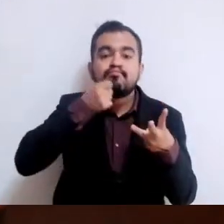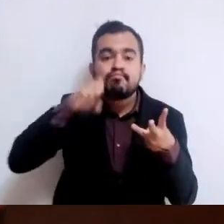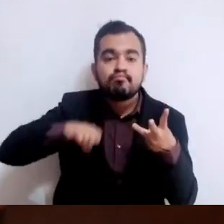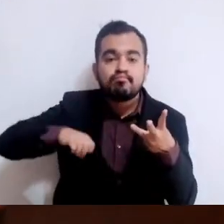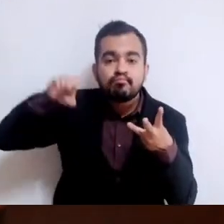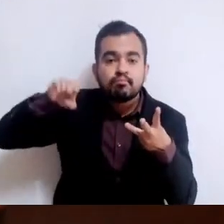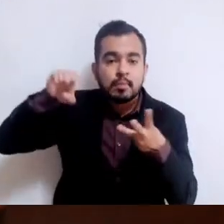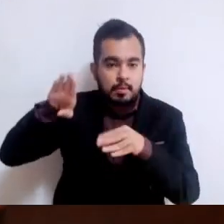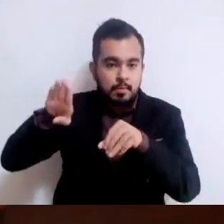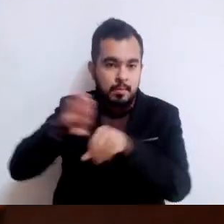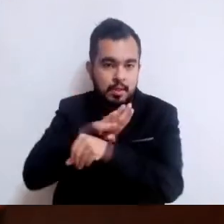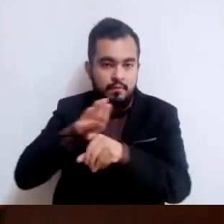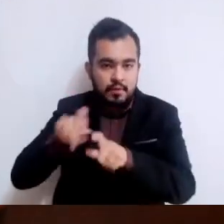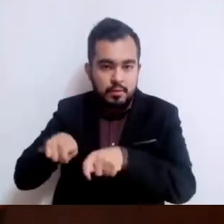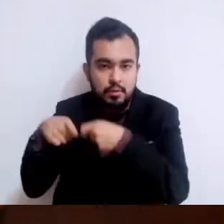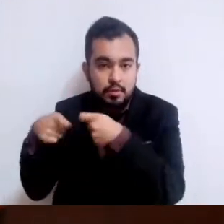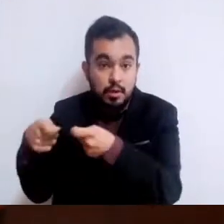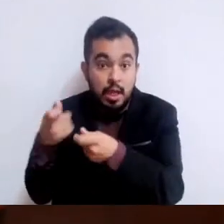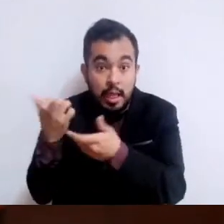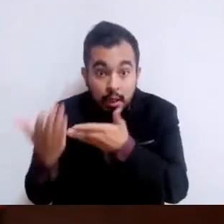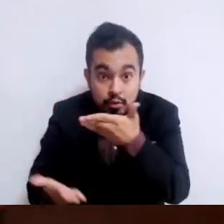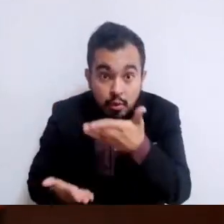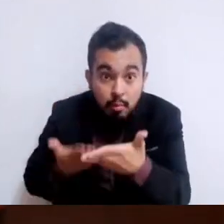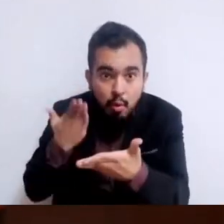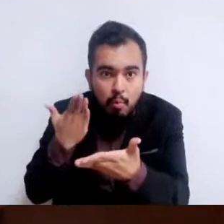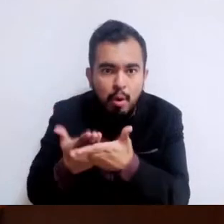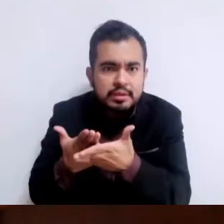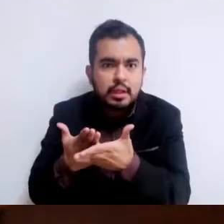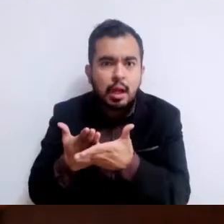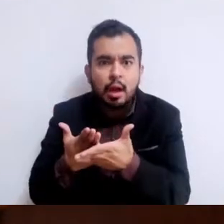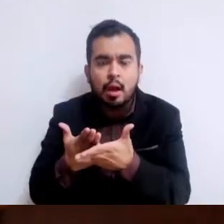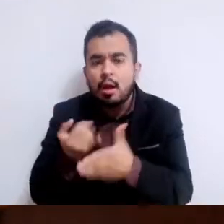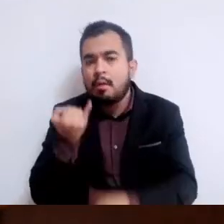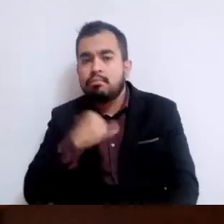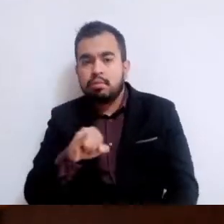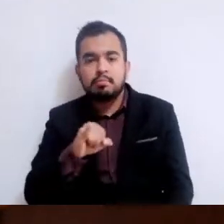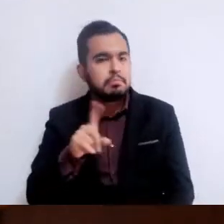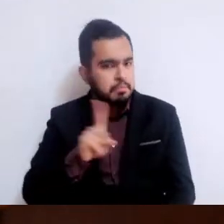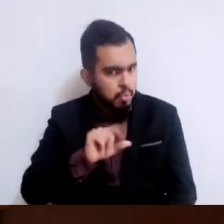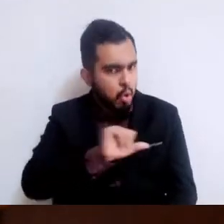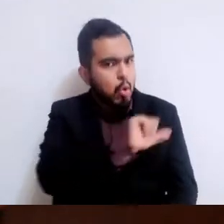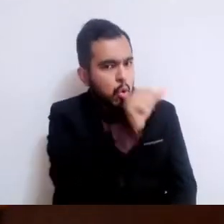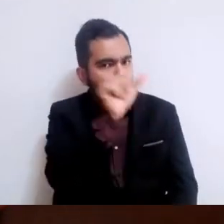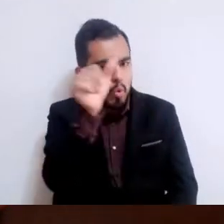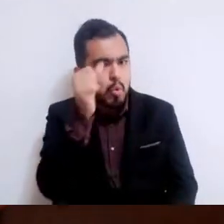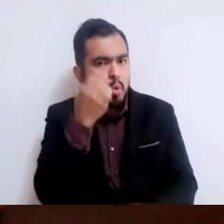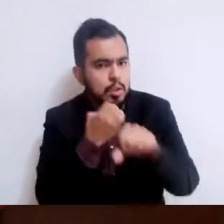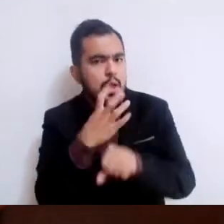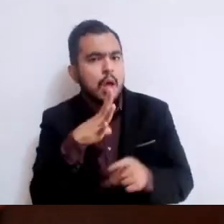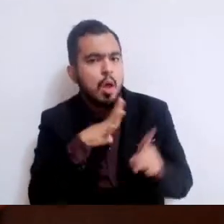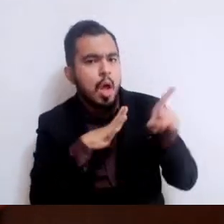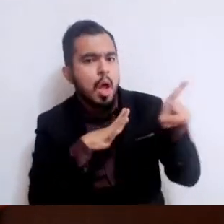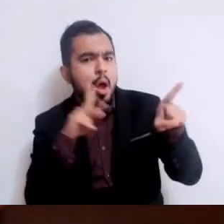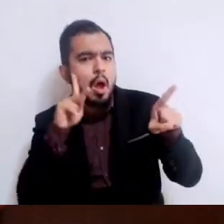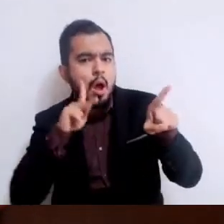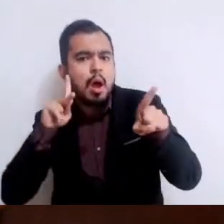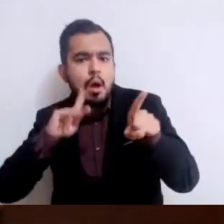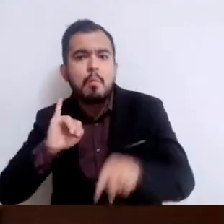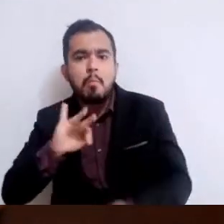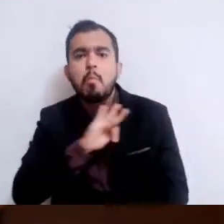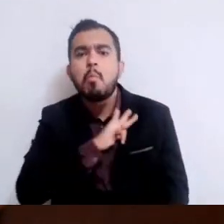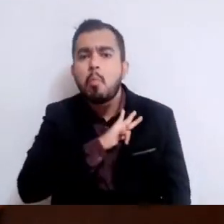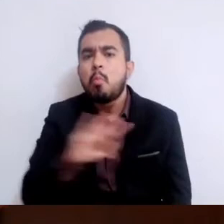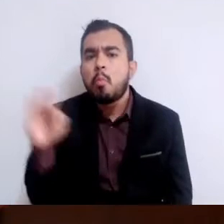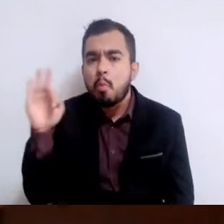esta propuesta no es descabellada, pues otros estados han demostrado la viabilidad de este tipo de programas. La autorización de tarifas del